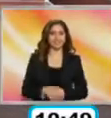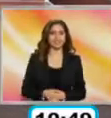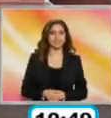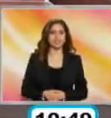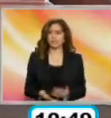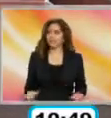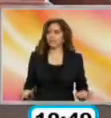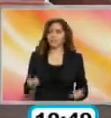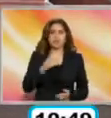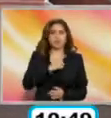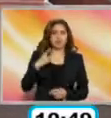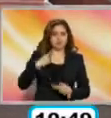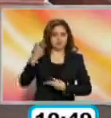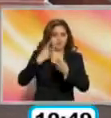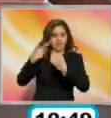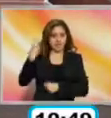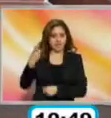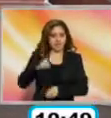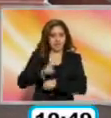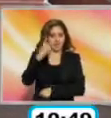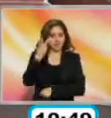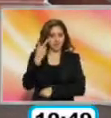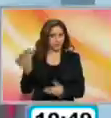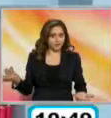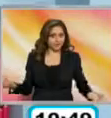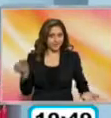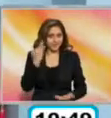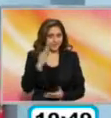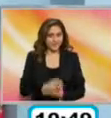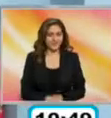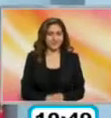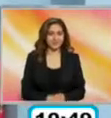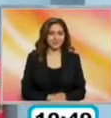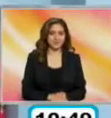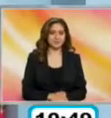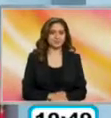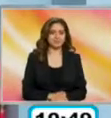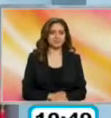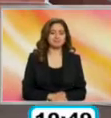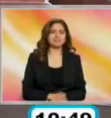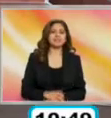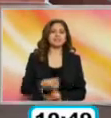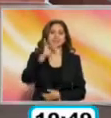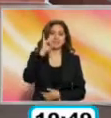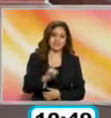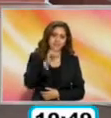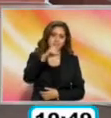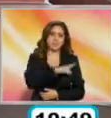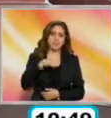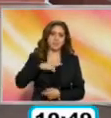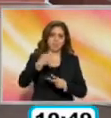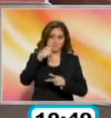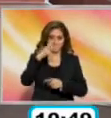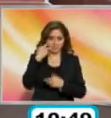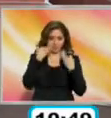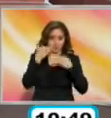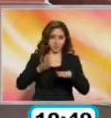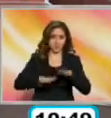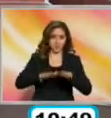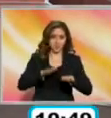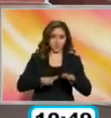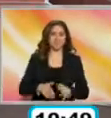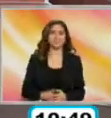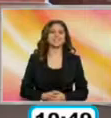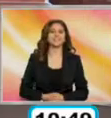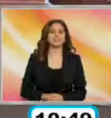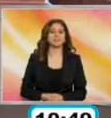con nosotros, Oye, dos. yo tengo que estar con ustedes ahí en el lunario este próximo. Sí, tienes que zapatear. También le zapateamos, mira.